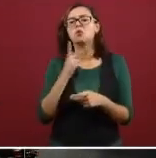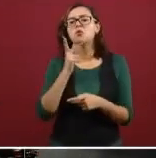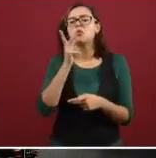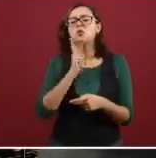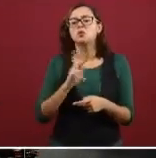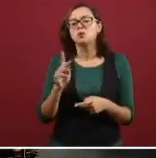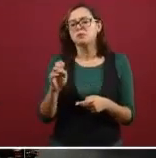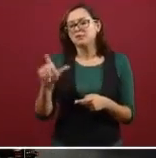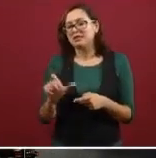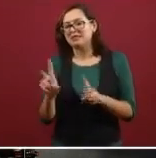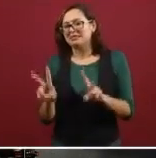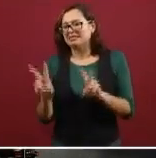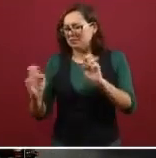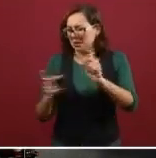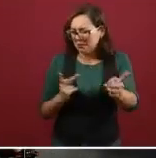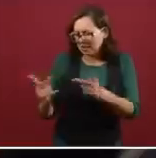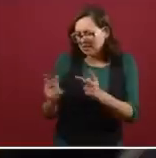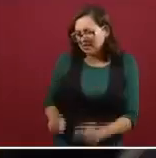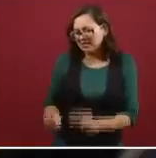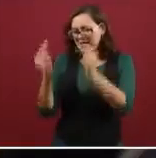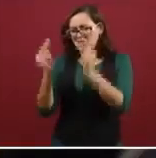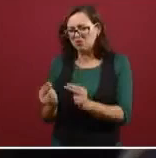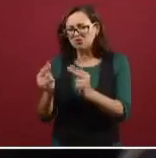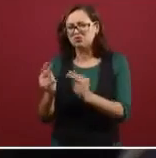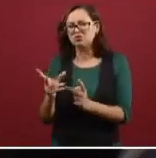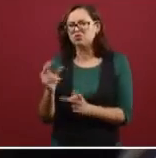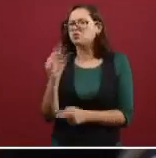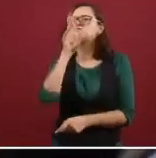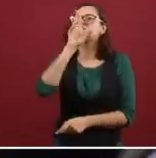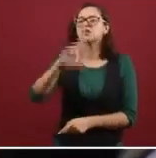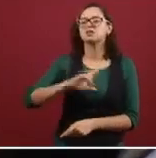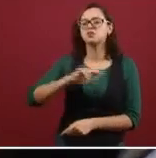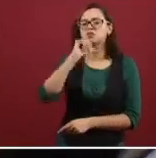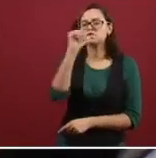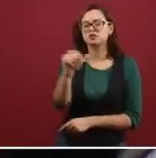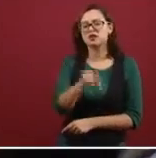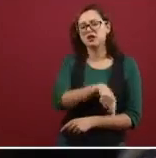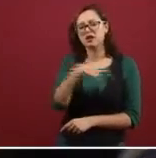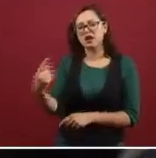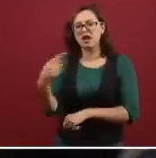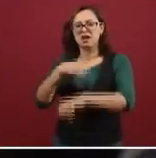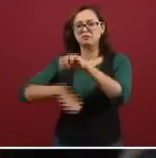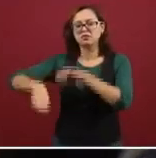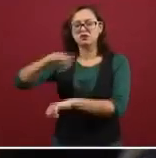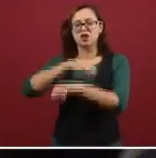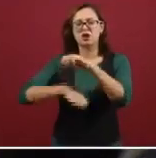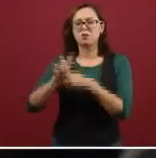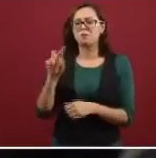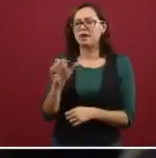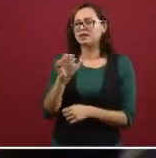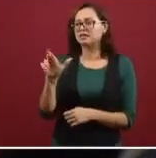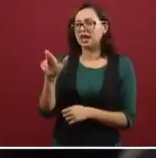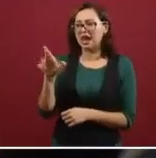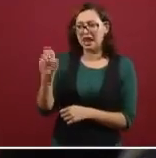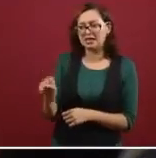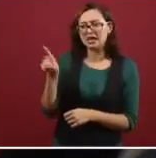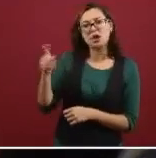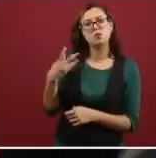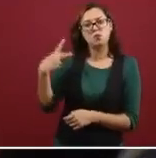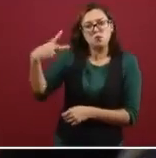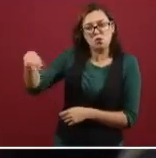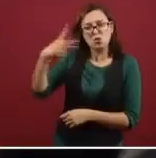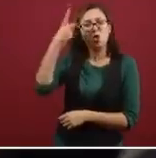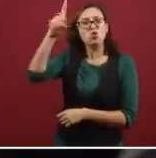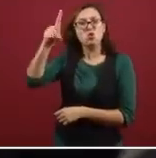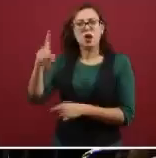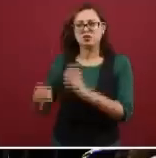negocios. Hay un empresario, Valleres, creo que creó su propia petrolera. Hablaron ya con ellos, ya tienen